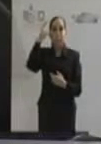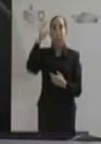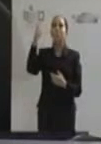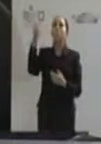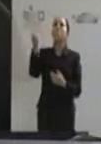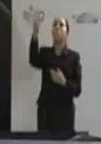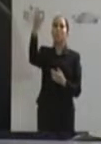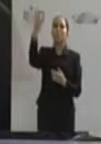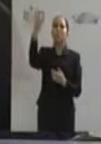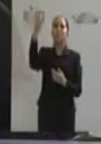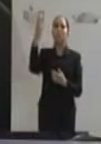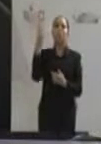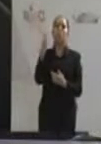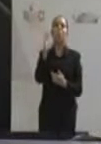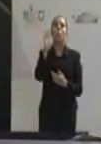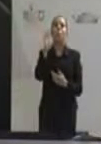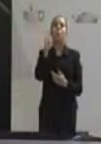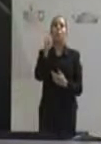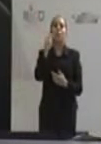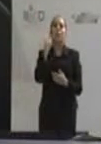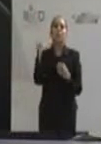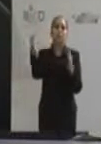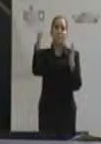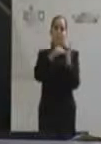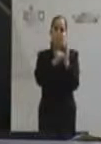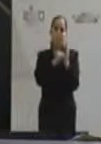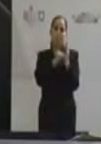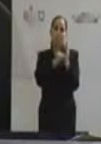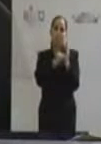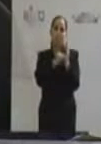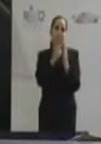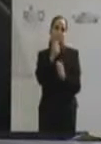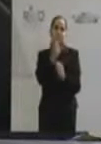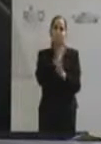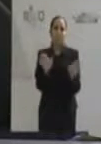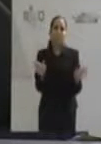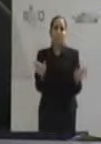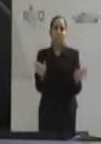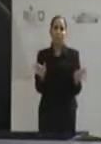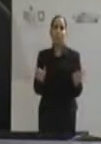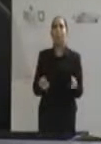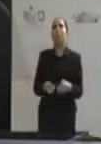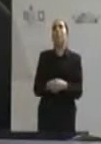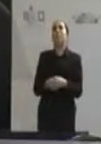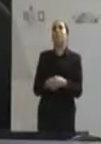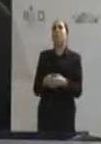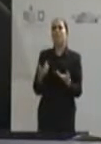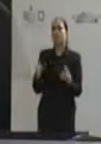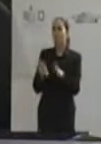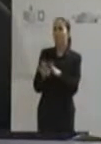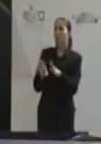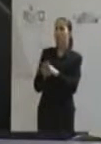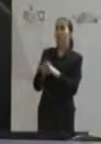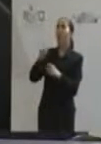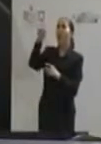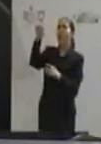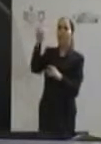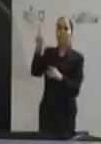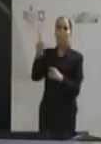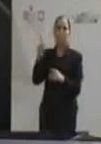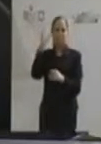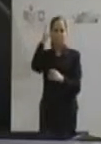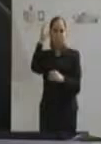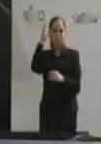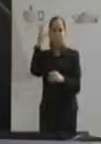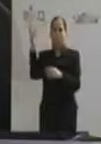pesos. La adquisición de estas camillas provocó un daño al erario por 2.5 millones